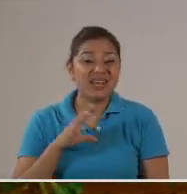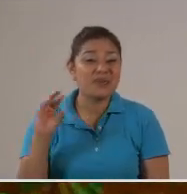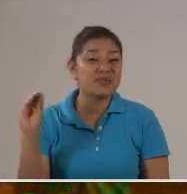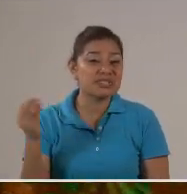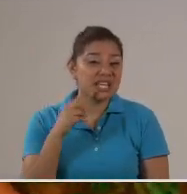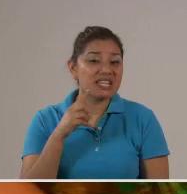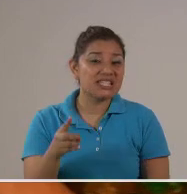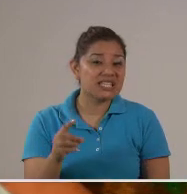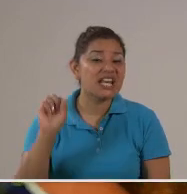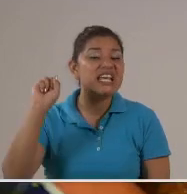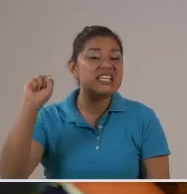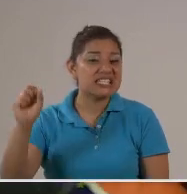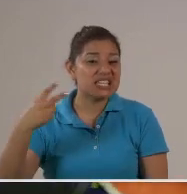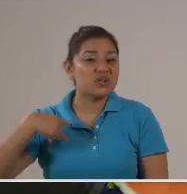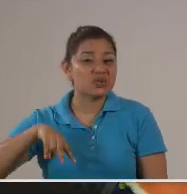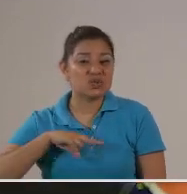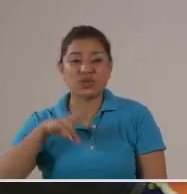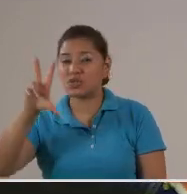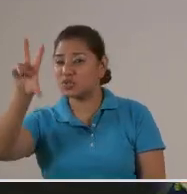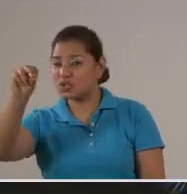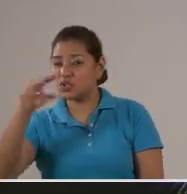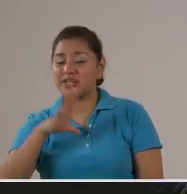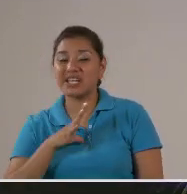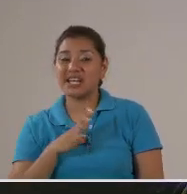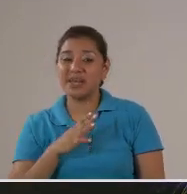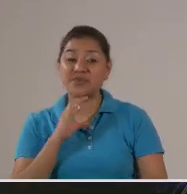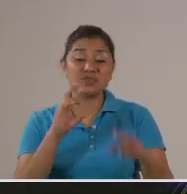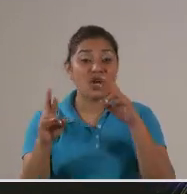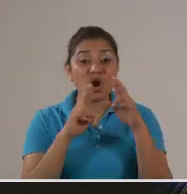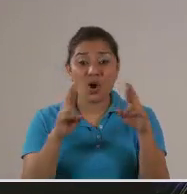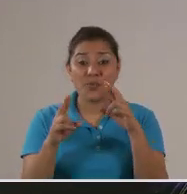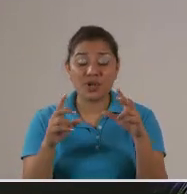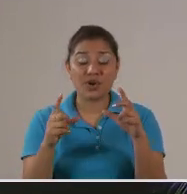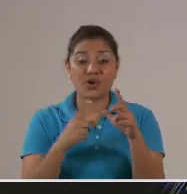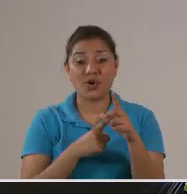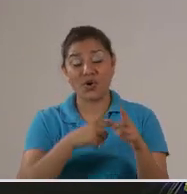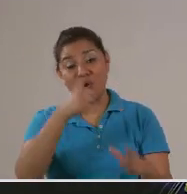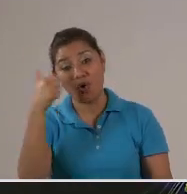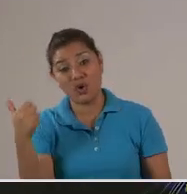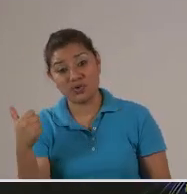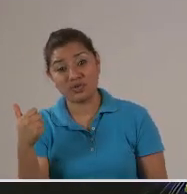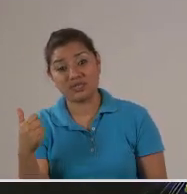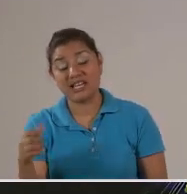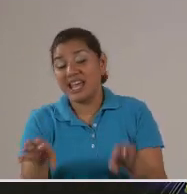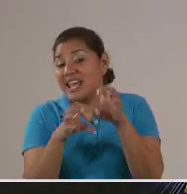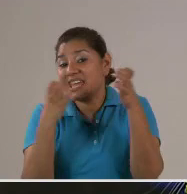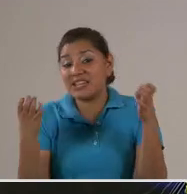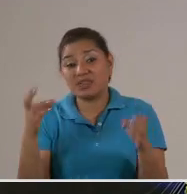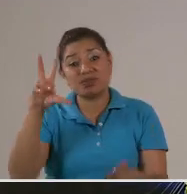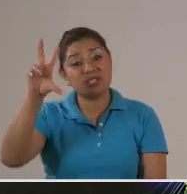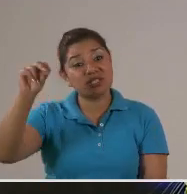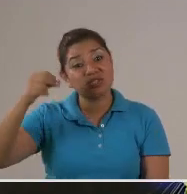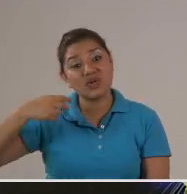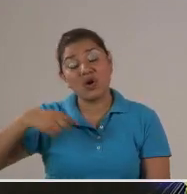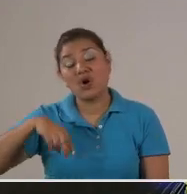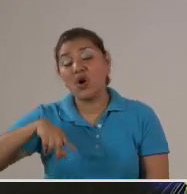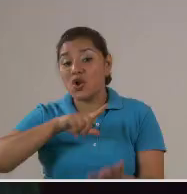decir si si nosotros no tenemos comunión unos con otros no no nos limpia su